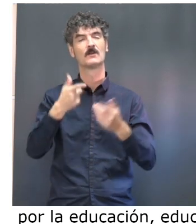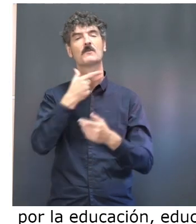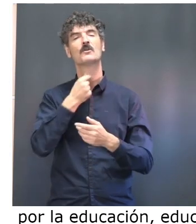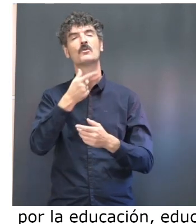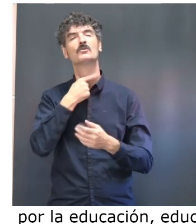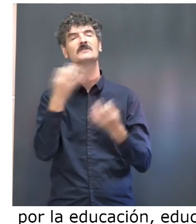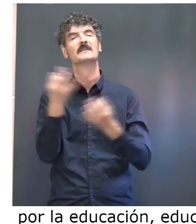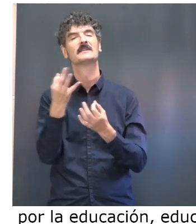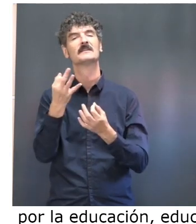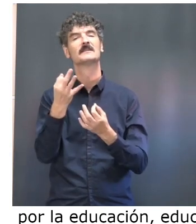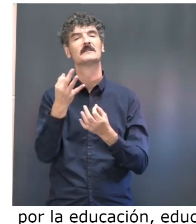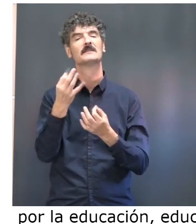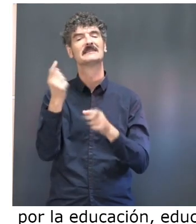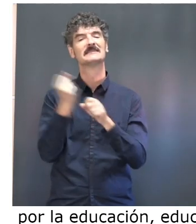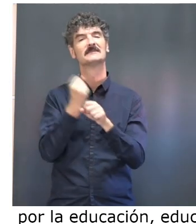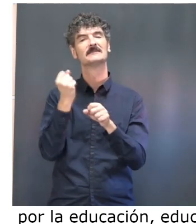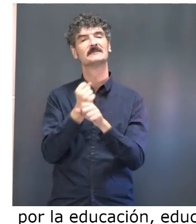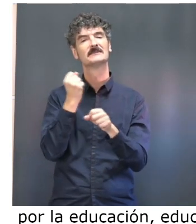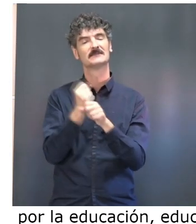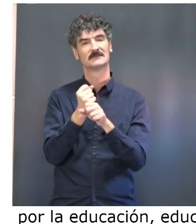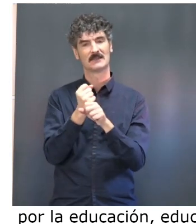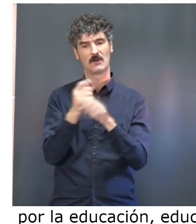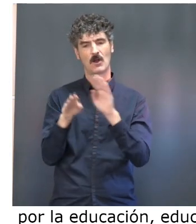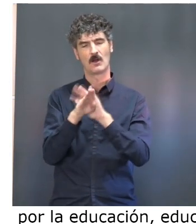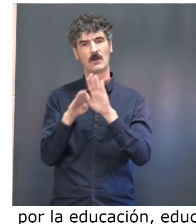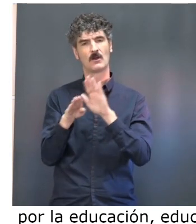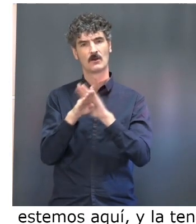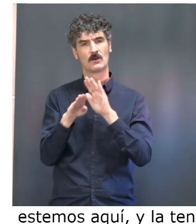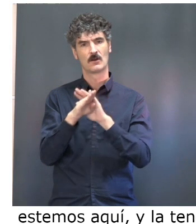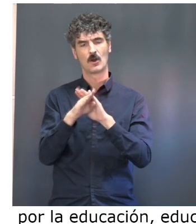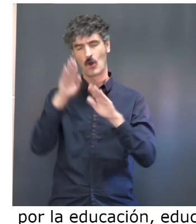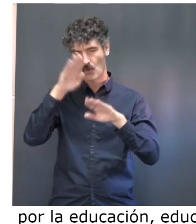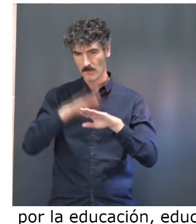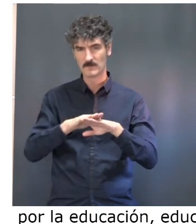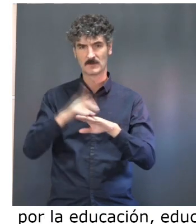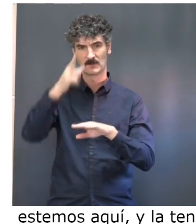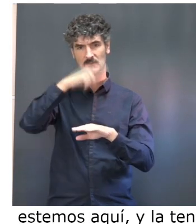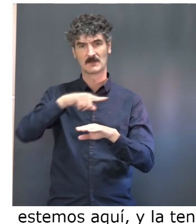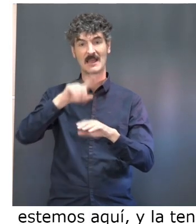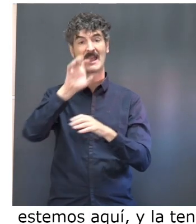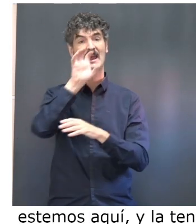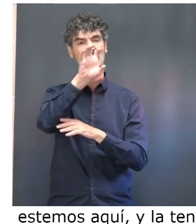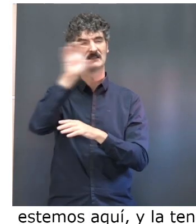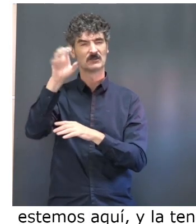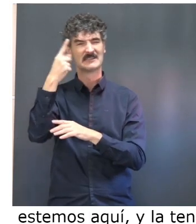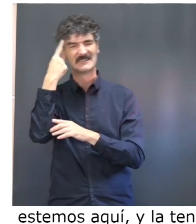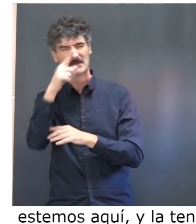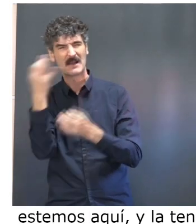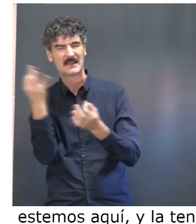que fuera, o sea, vamos a trabajar por ello, y me gustaría que se cumpliera, ¿no? Que los estados sean conscientes